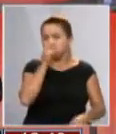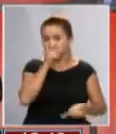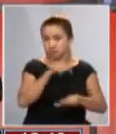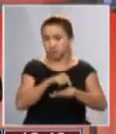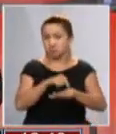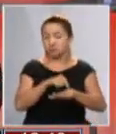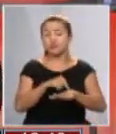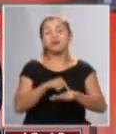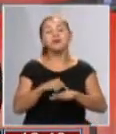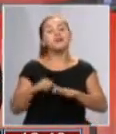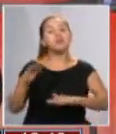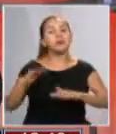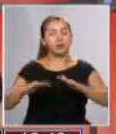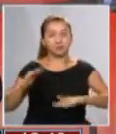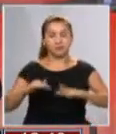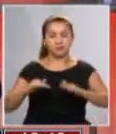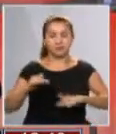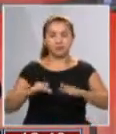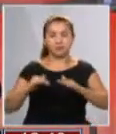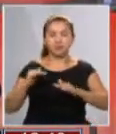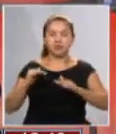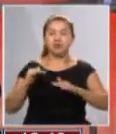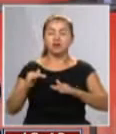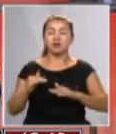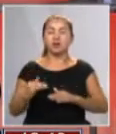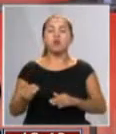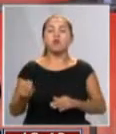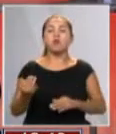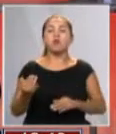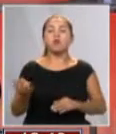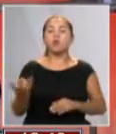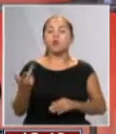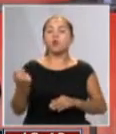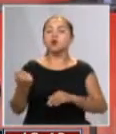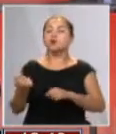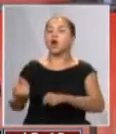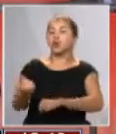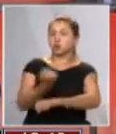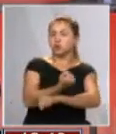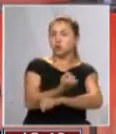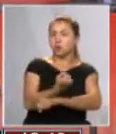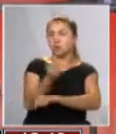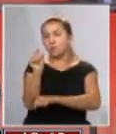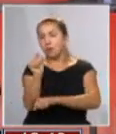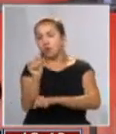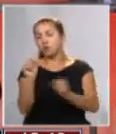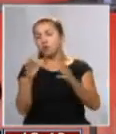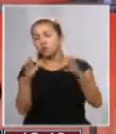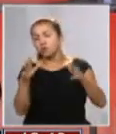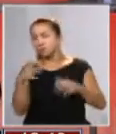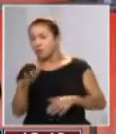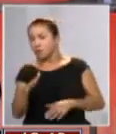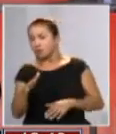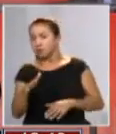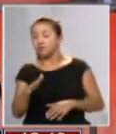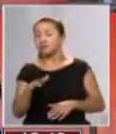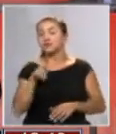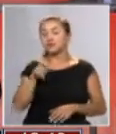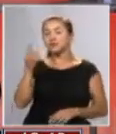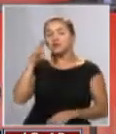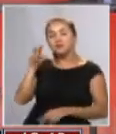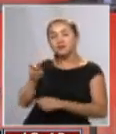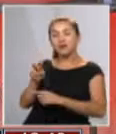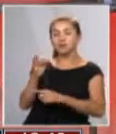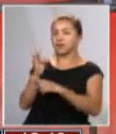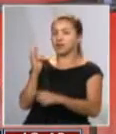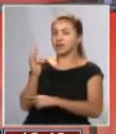Podría ser dependiendo del grado de colaboración o la eficacia de la colaboración que entienda la fiscalía que prestaron,